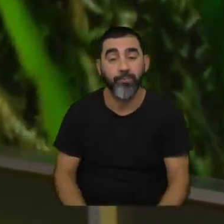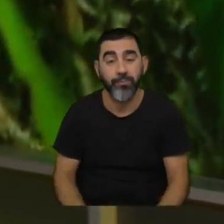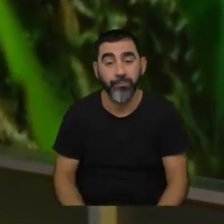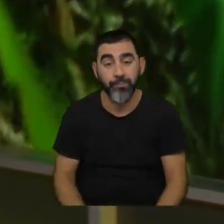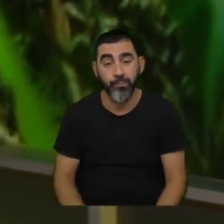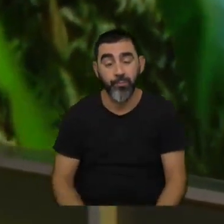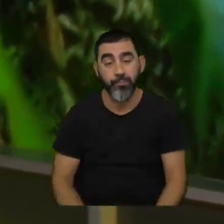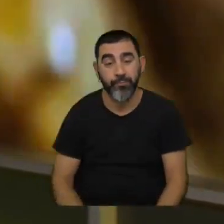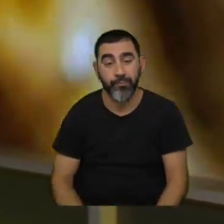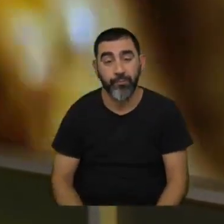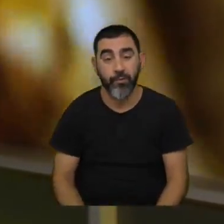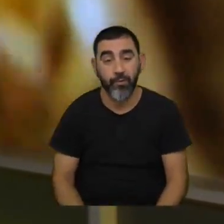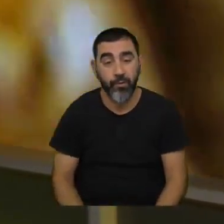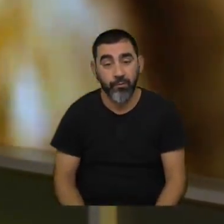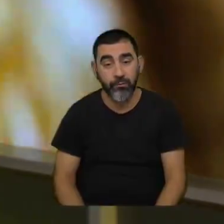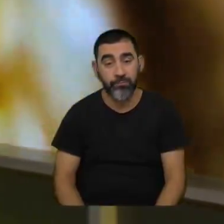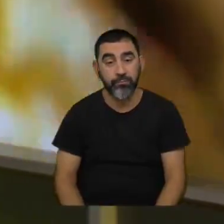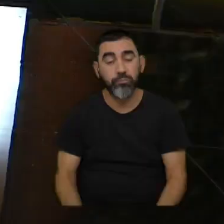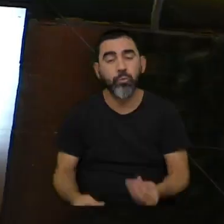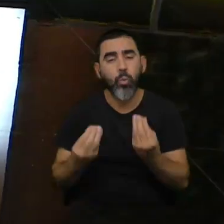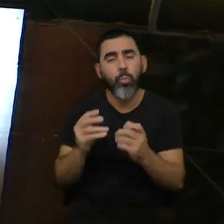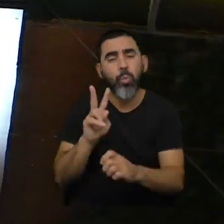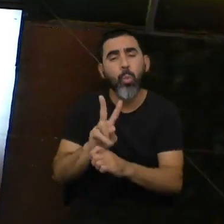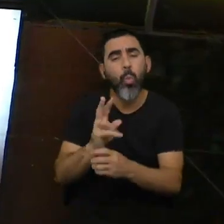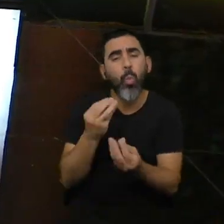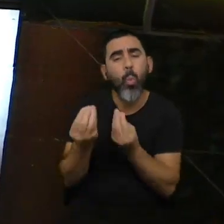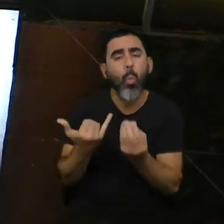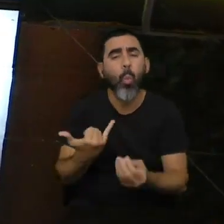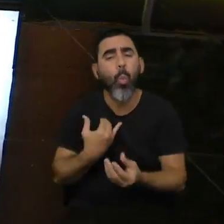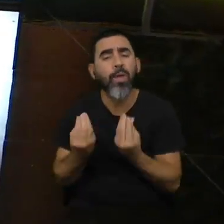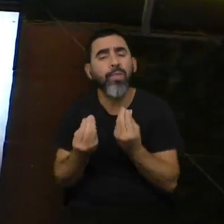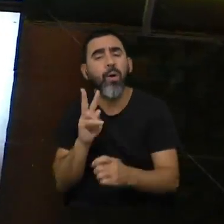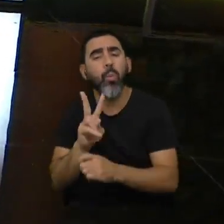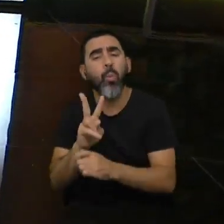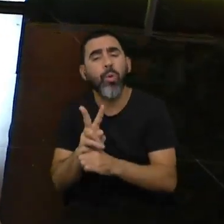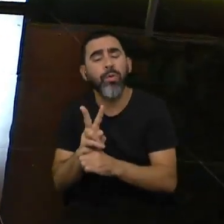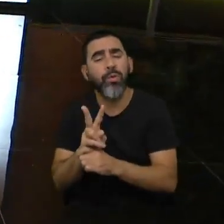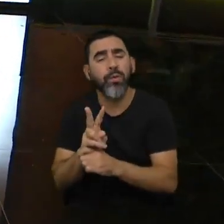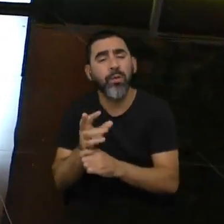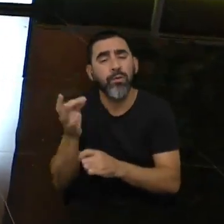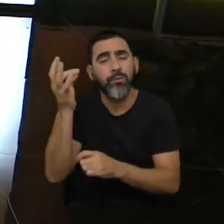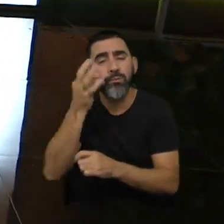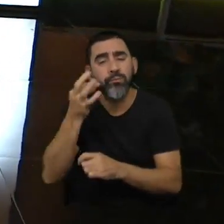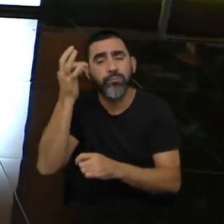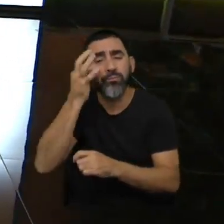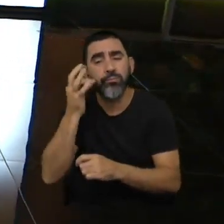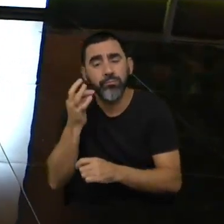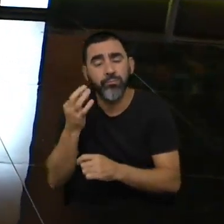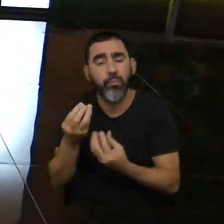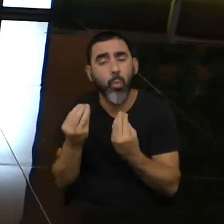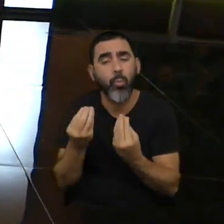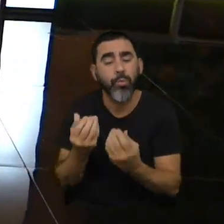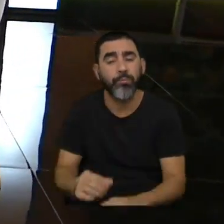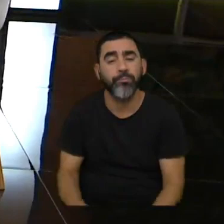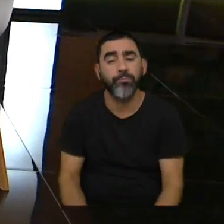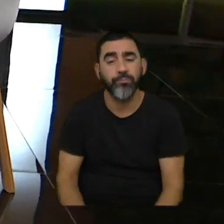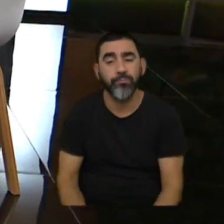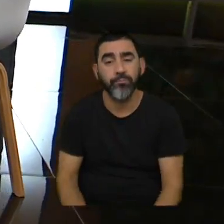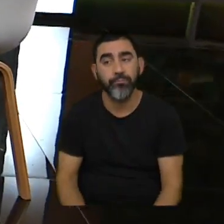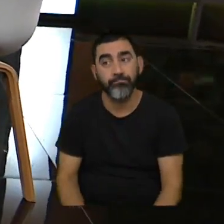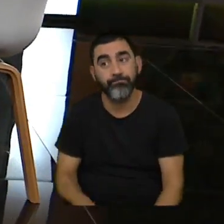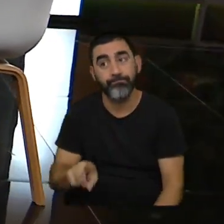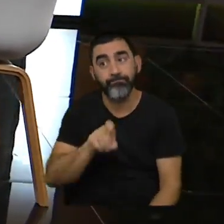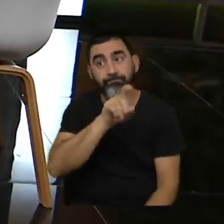eso. Ahora, ¿cómo lo cuidamos? ¿Cómo cuidamos a los polinizadores, los introducidos y los nativos? Qué